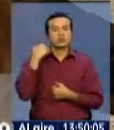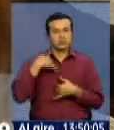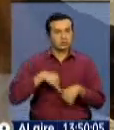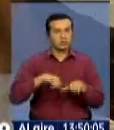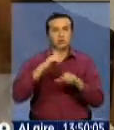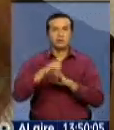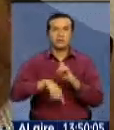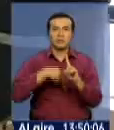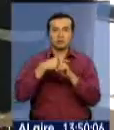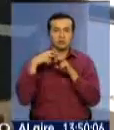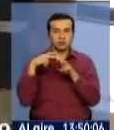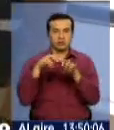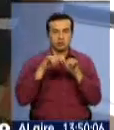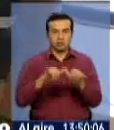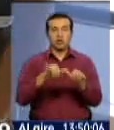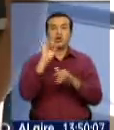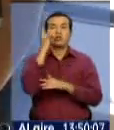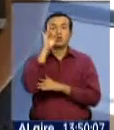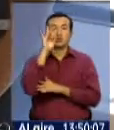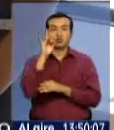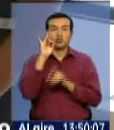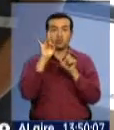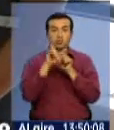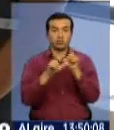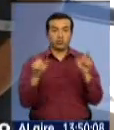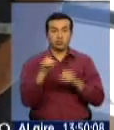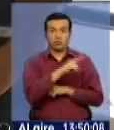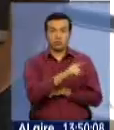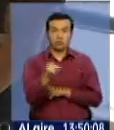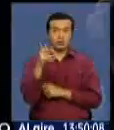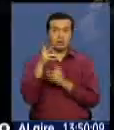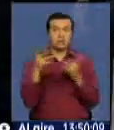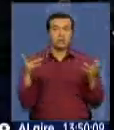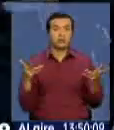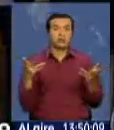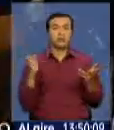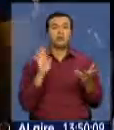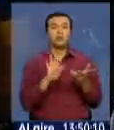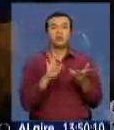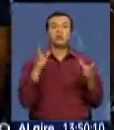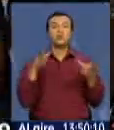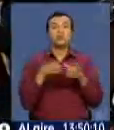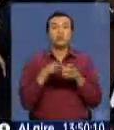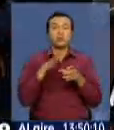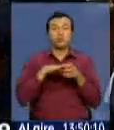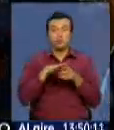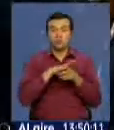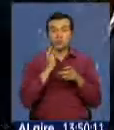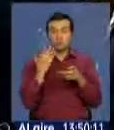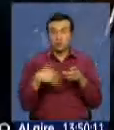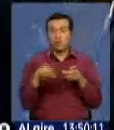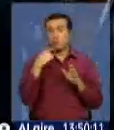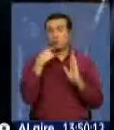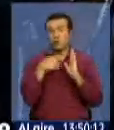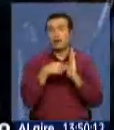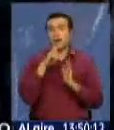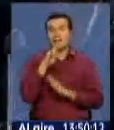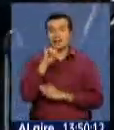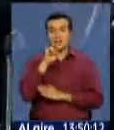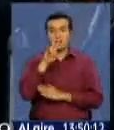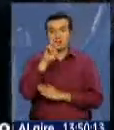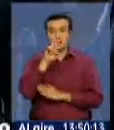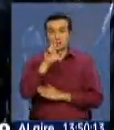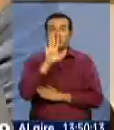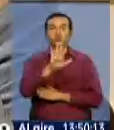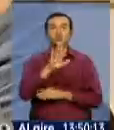es agregar en el expediente. Son 18 los procesados por posible asociación ilícita en dicho caso, entre ellos Rivera y